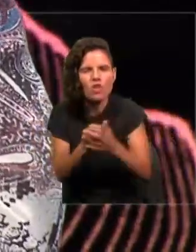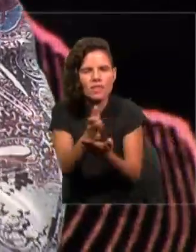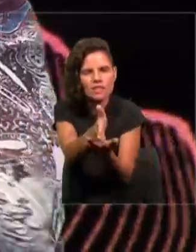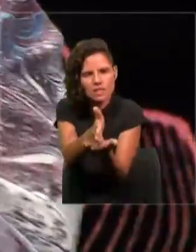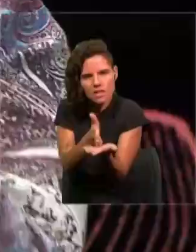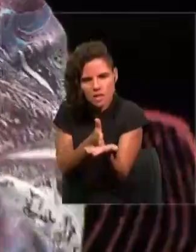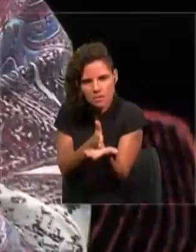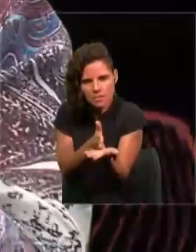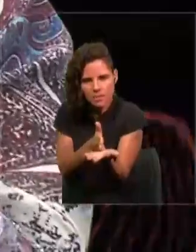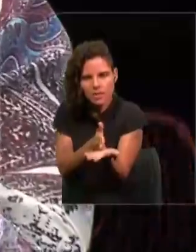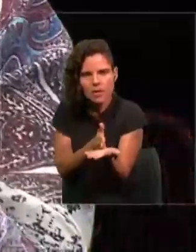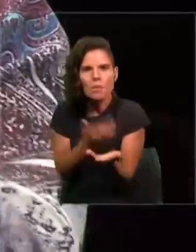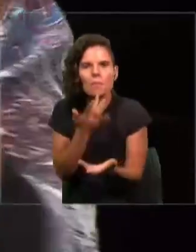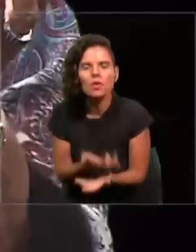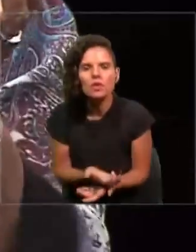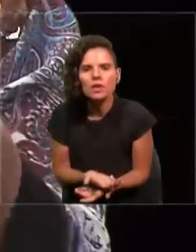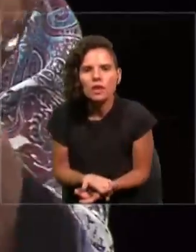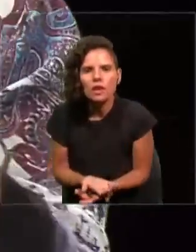cuestión.